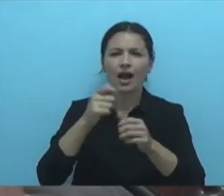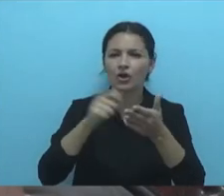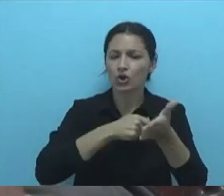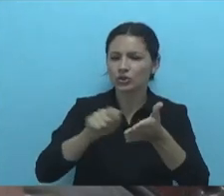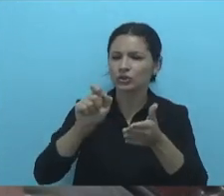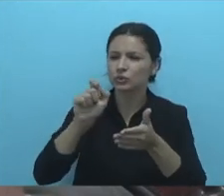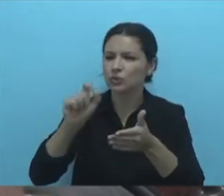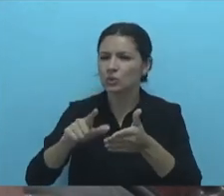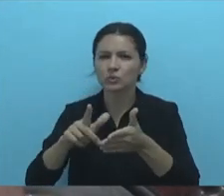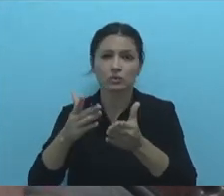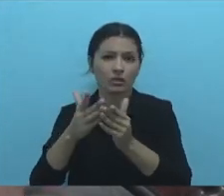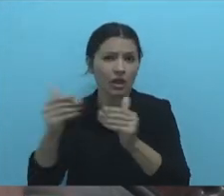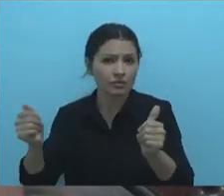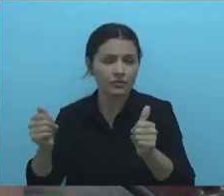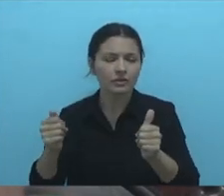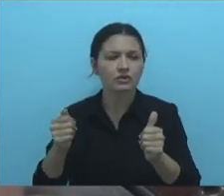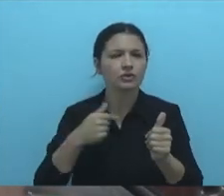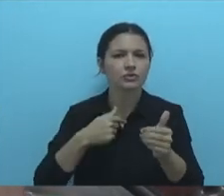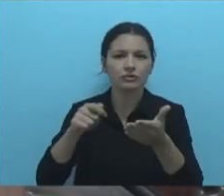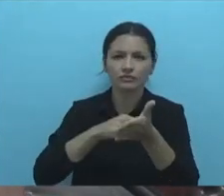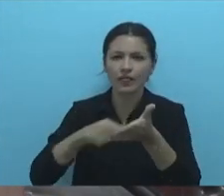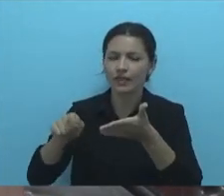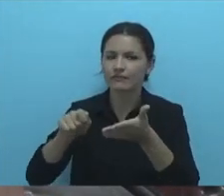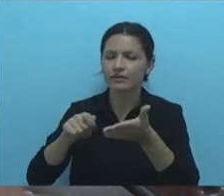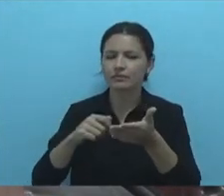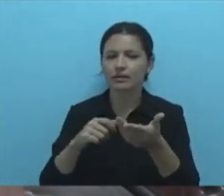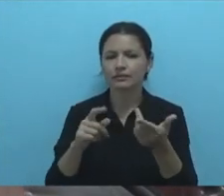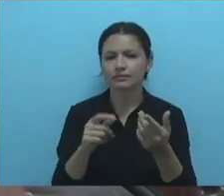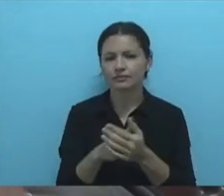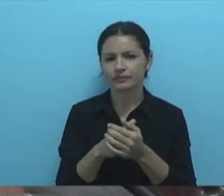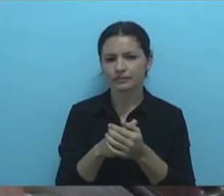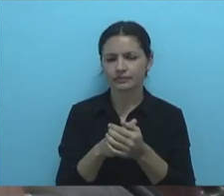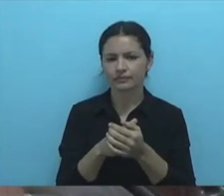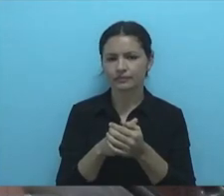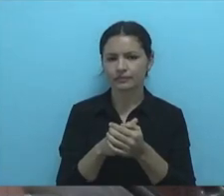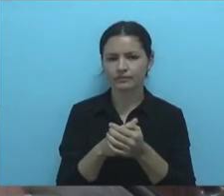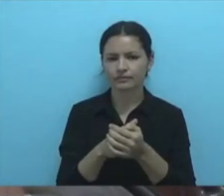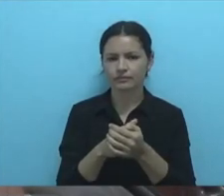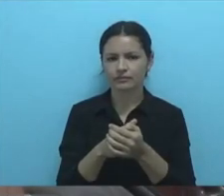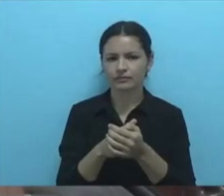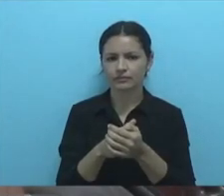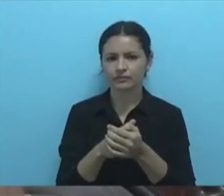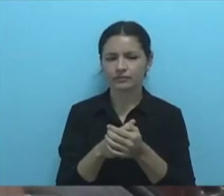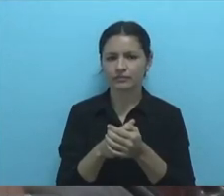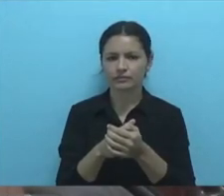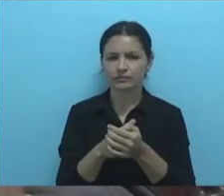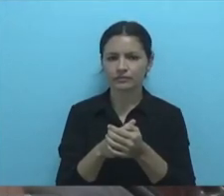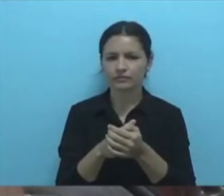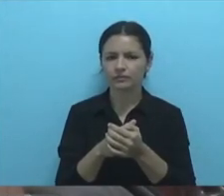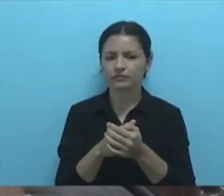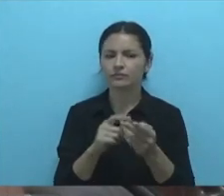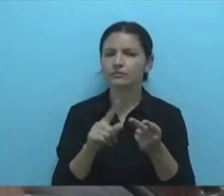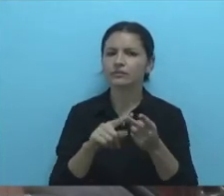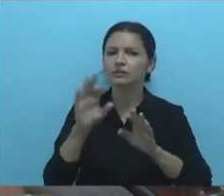en todo caso le pido adherir con la firma así no ingresamos dos proyectos iguales y el otro es otro proyecto de comunicación para